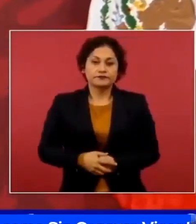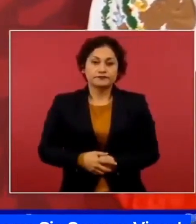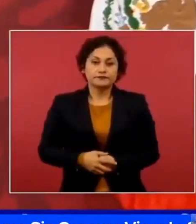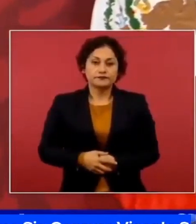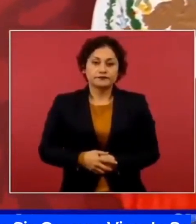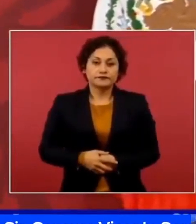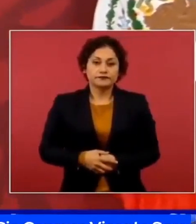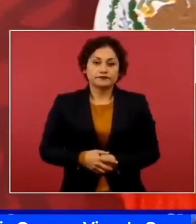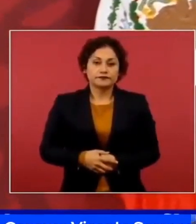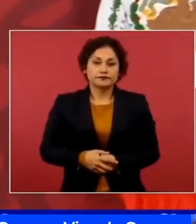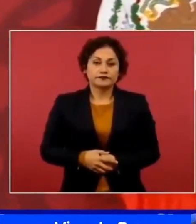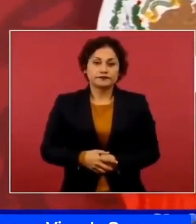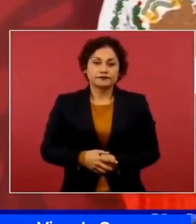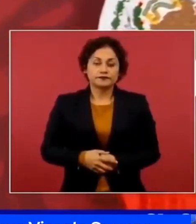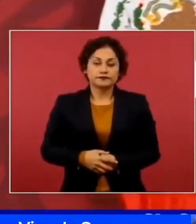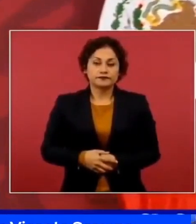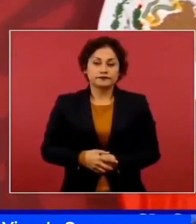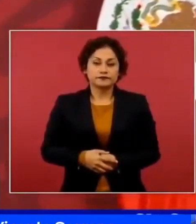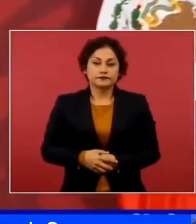nos